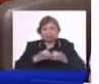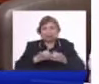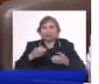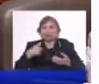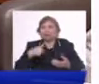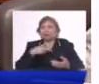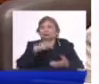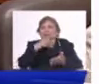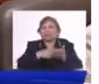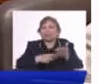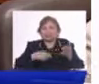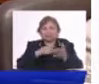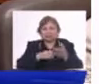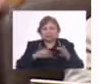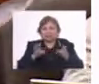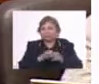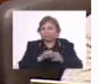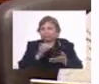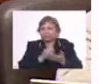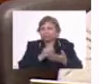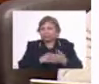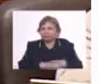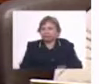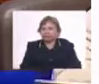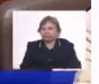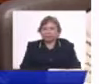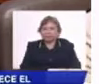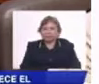nos negaría incluso la Asamblea.